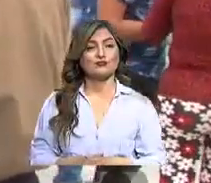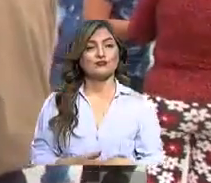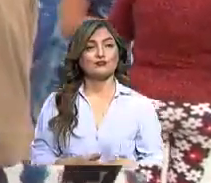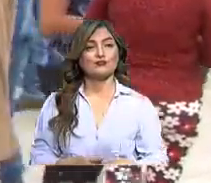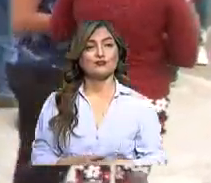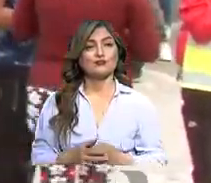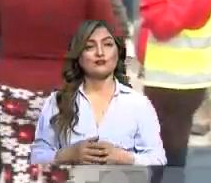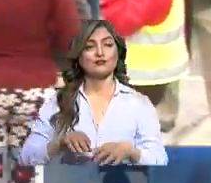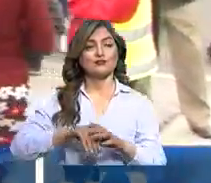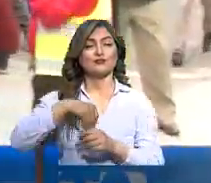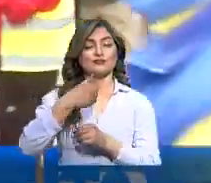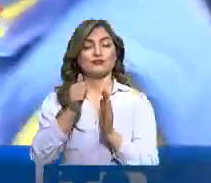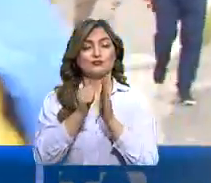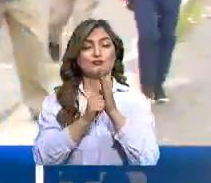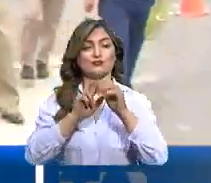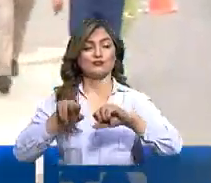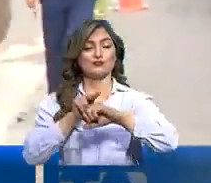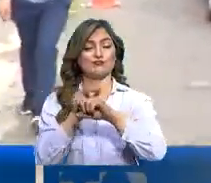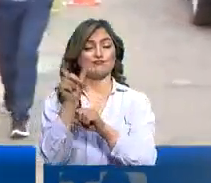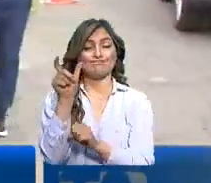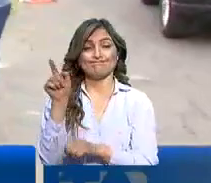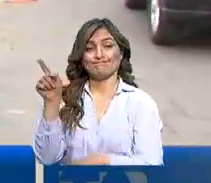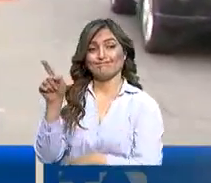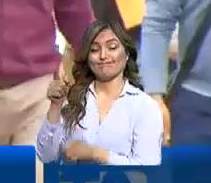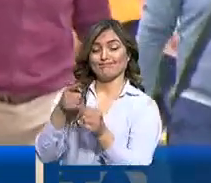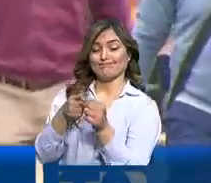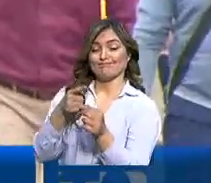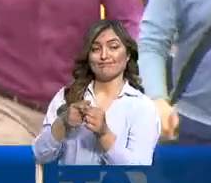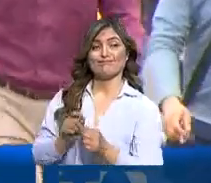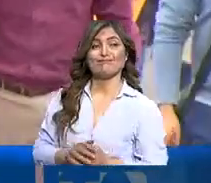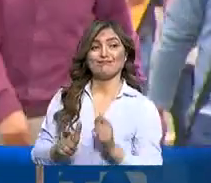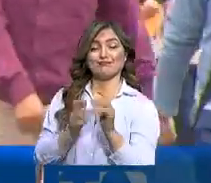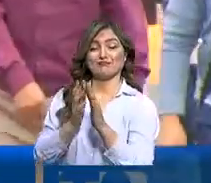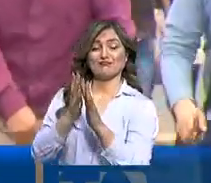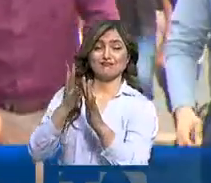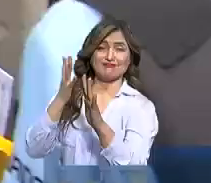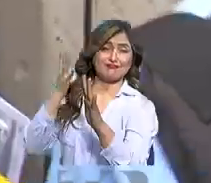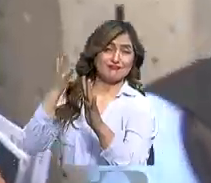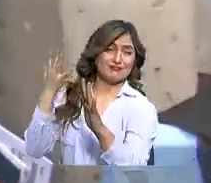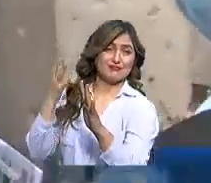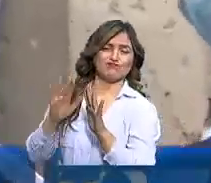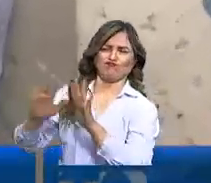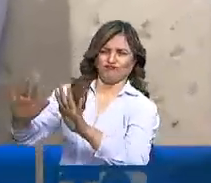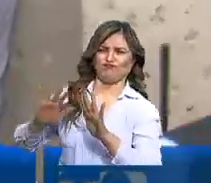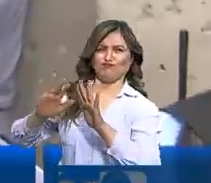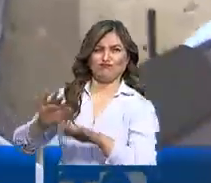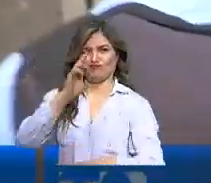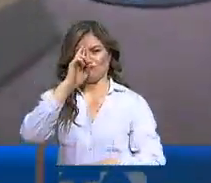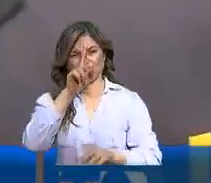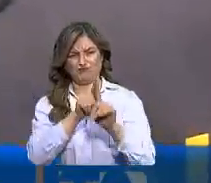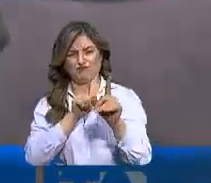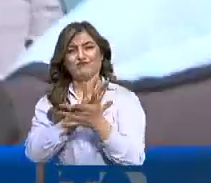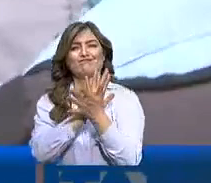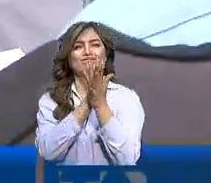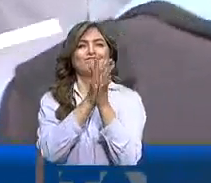Este es el panorama en las afueras de la Agencia Nacional de Tránsito Matriz en Quito. Larga fila de personas que entre empujones y sin respetar el